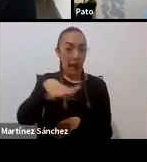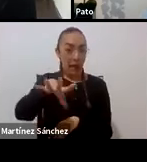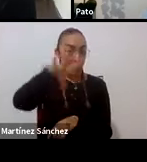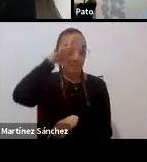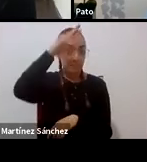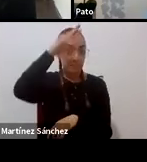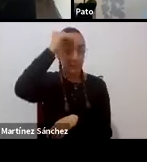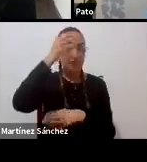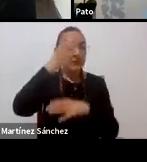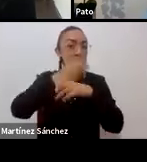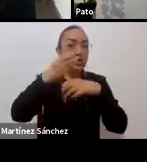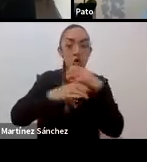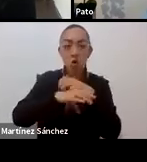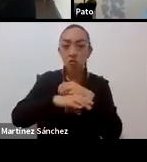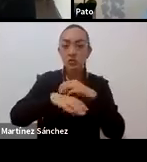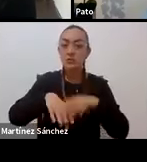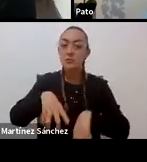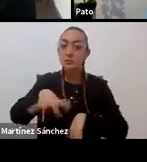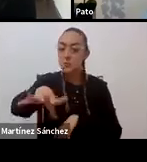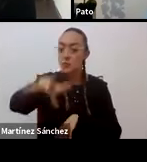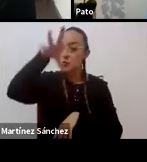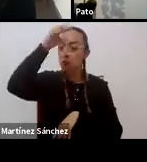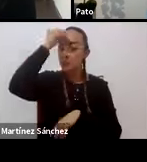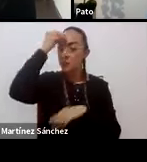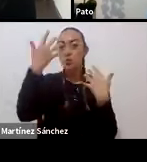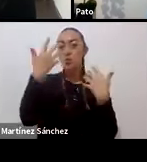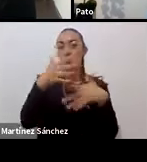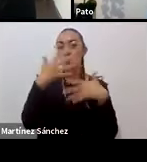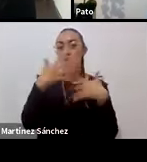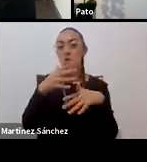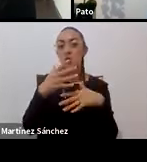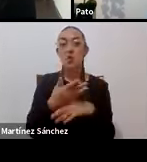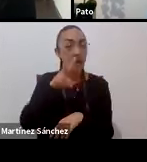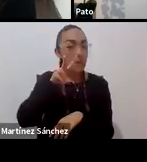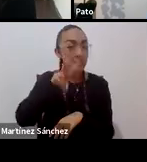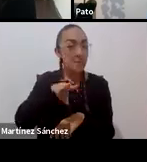algo, ¿no? Tiene muy buenos